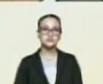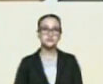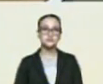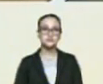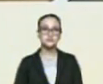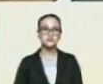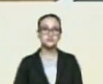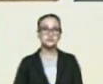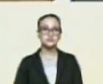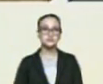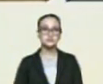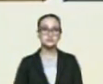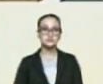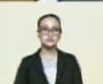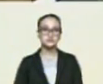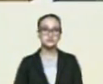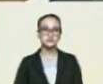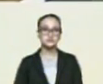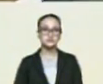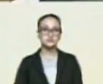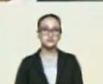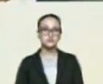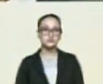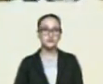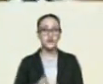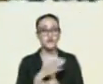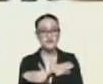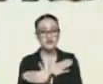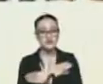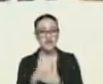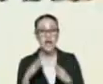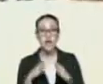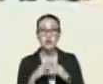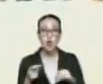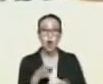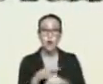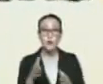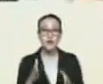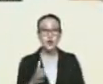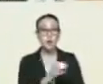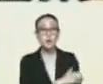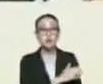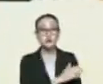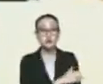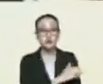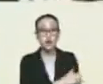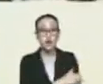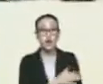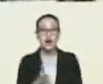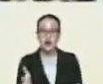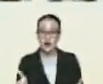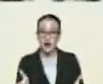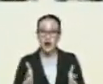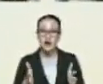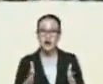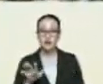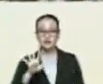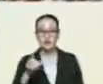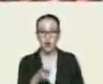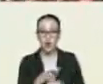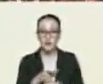Quiero felicitar a los gobernadores opositores que ganaron